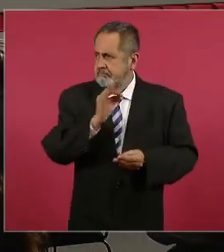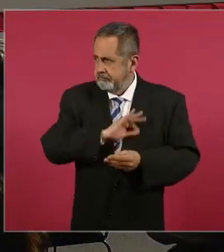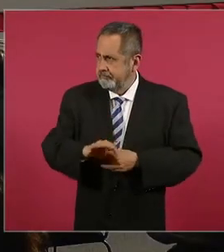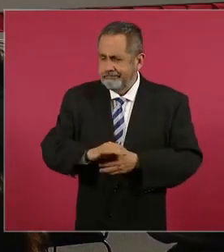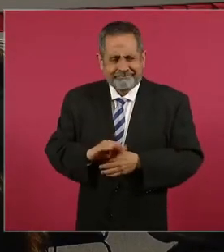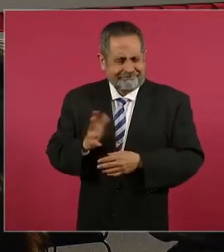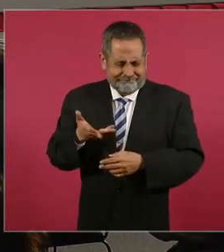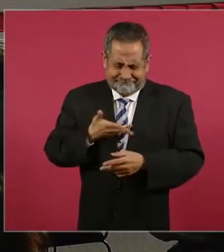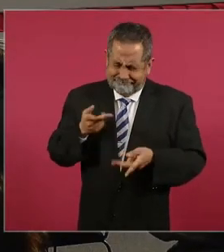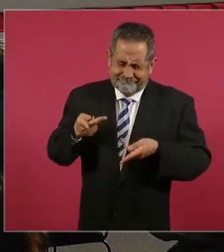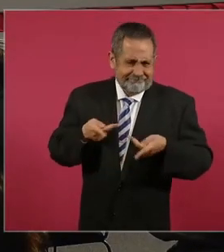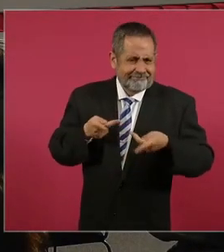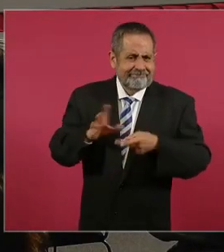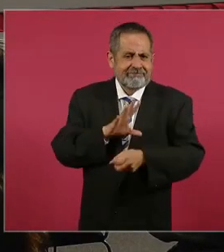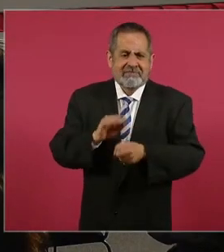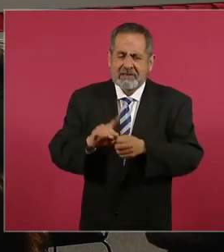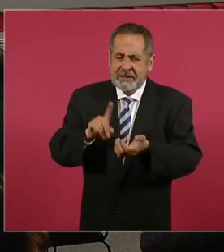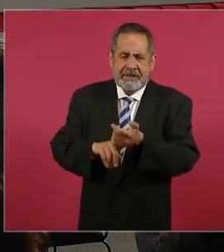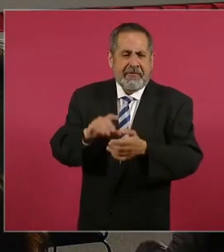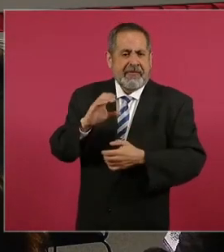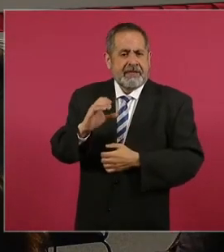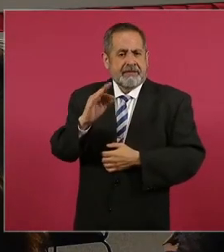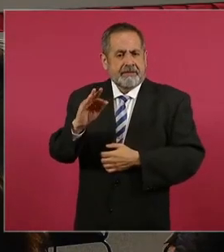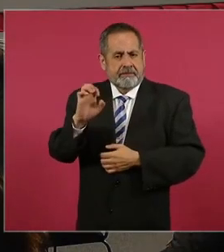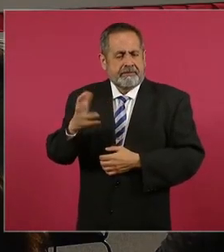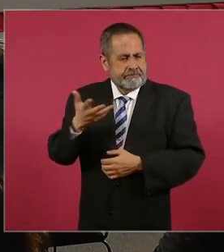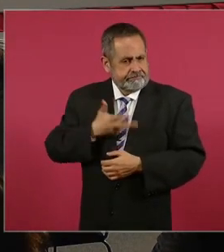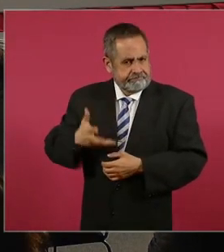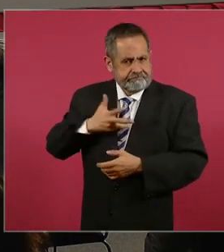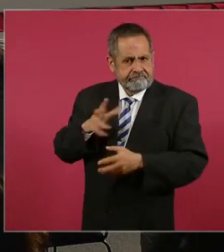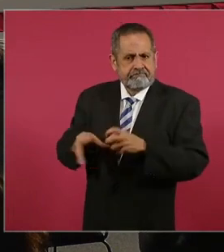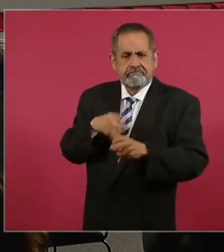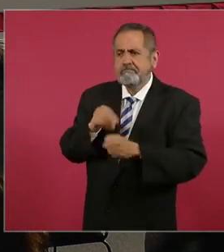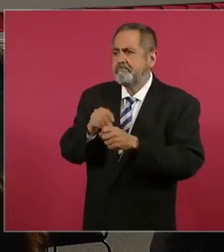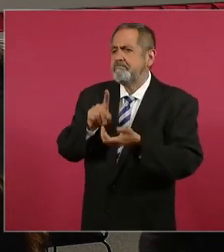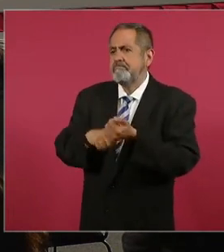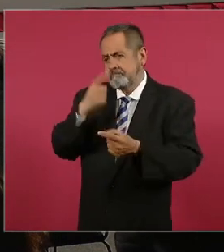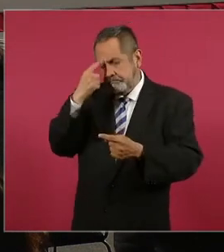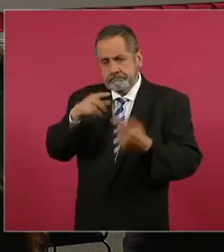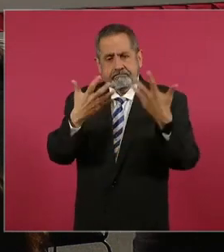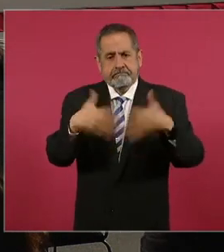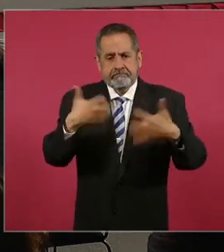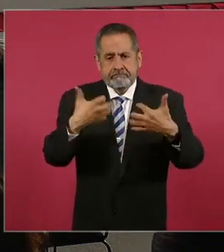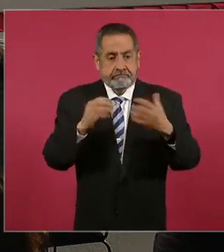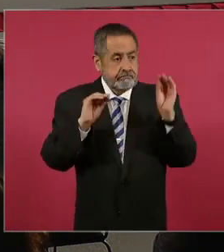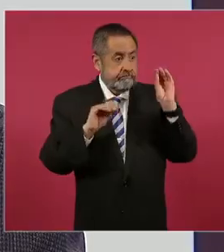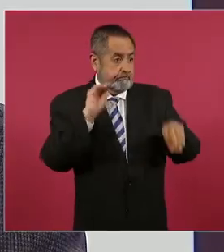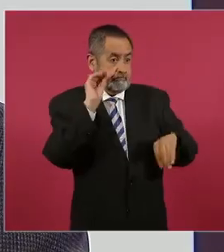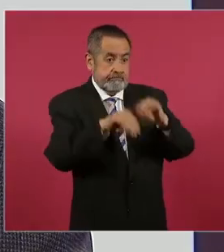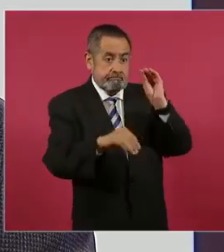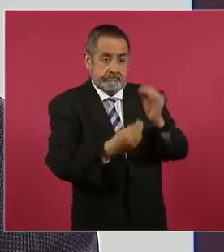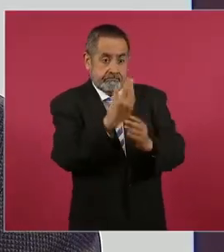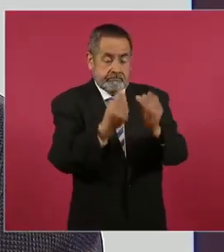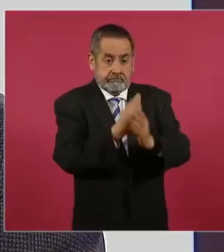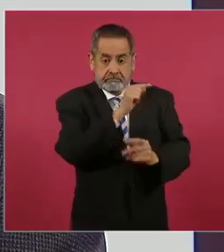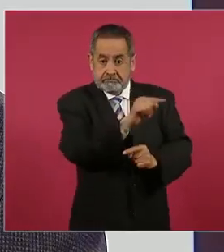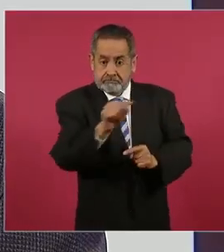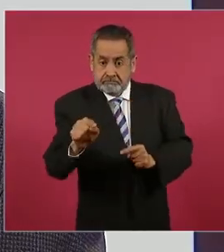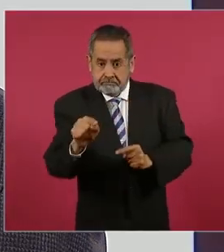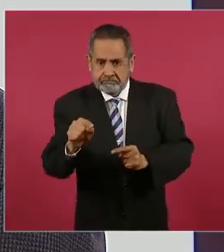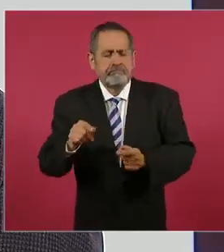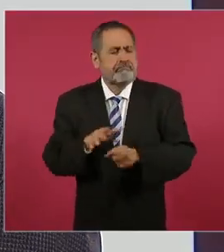para atender a cada una de las empresas que se establezcan en el territorio nacional con la